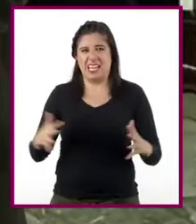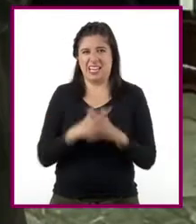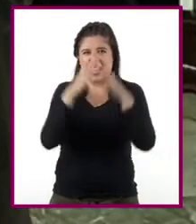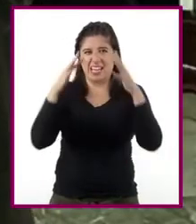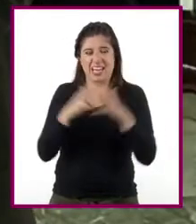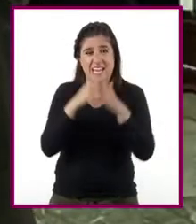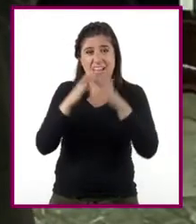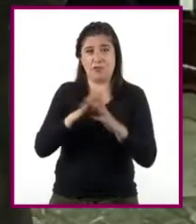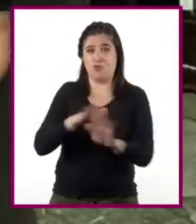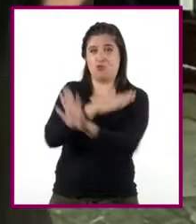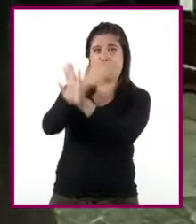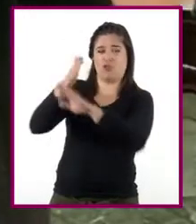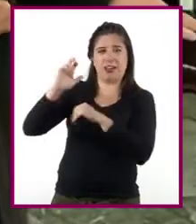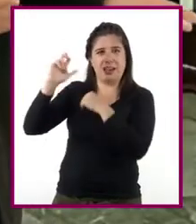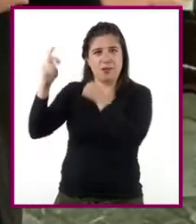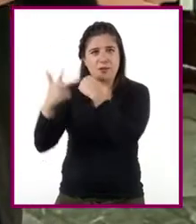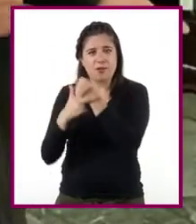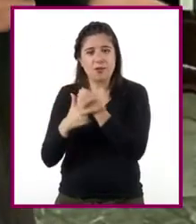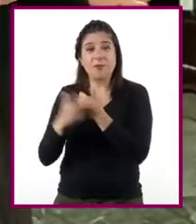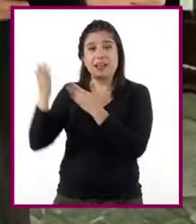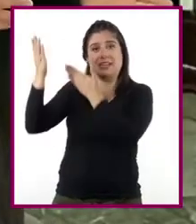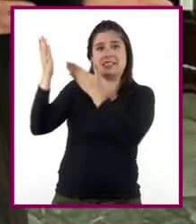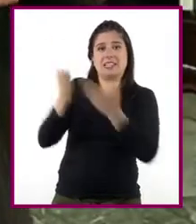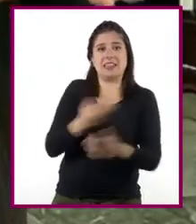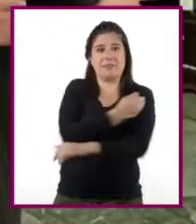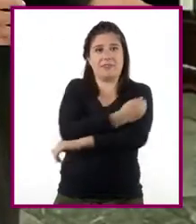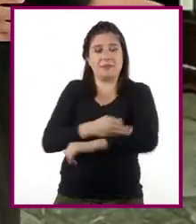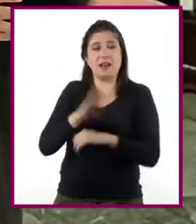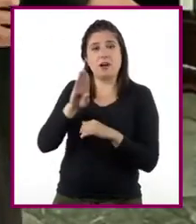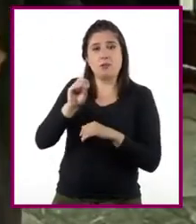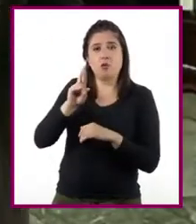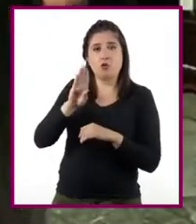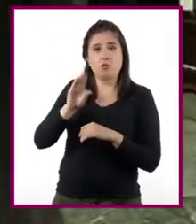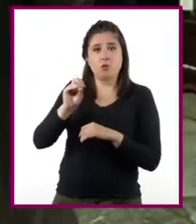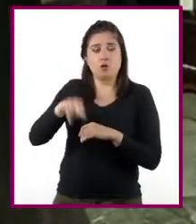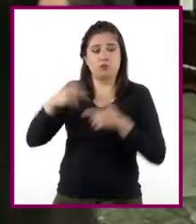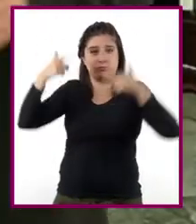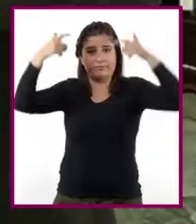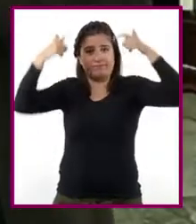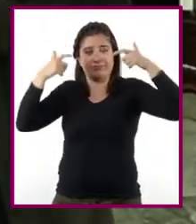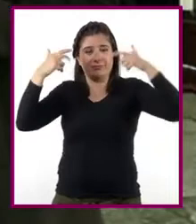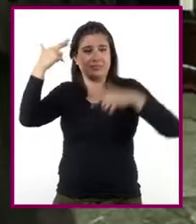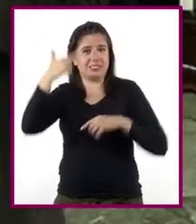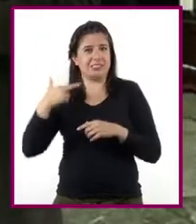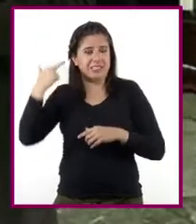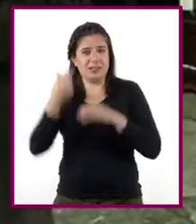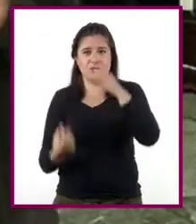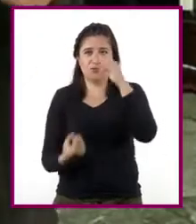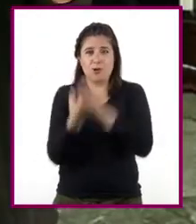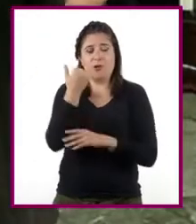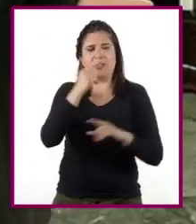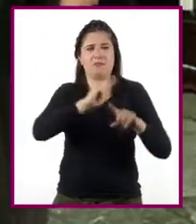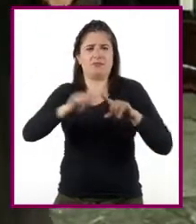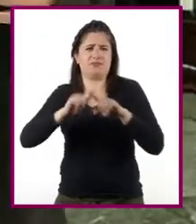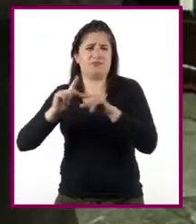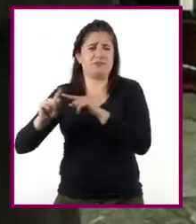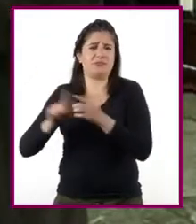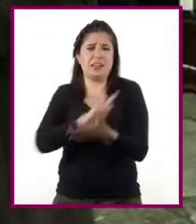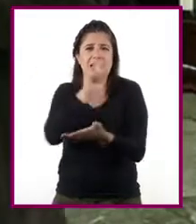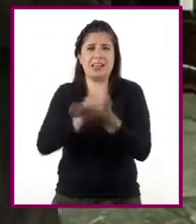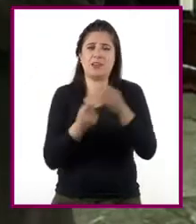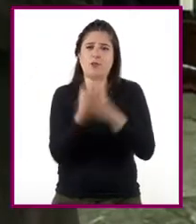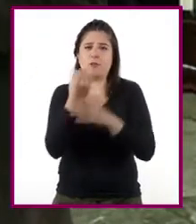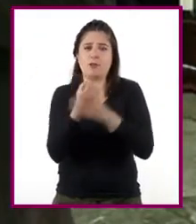de las potencias europeas, la llegada de la familia Borbón a la corona española y la aplicación de diversas reformas enmarcadas en